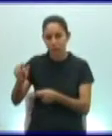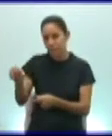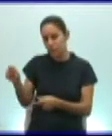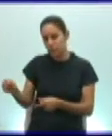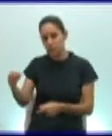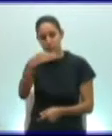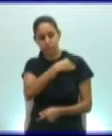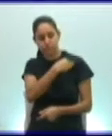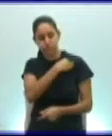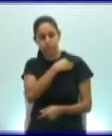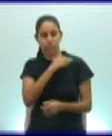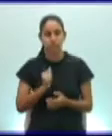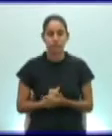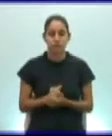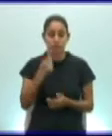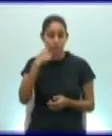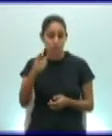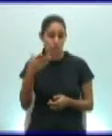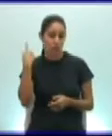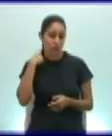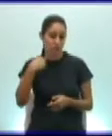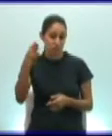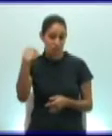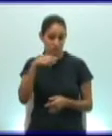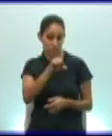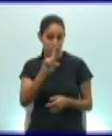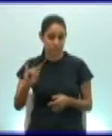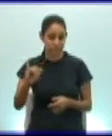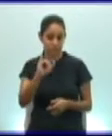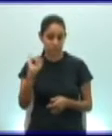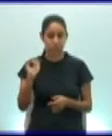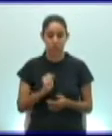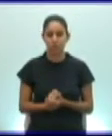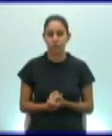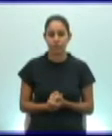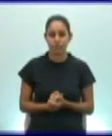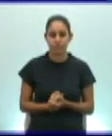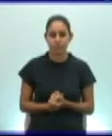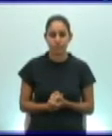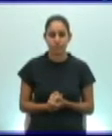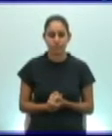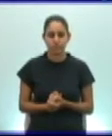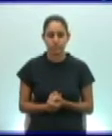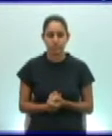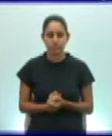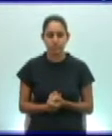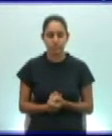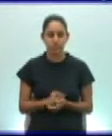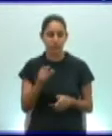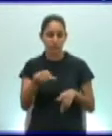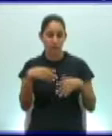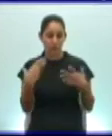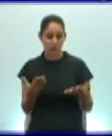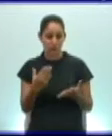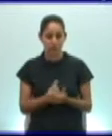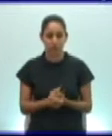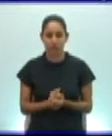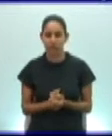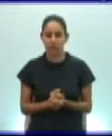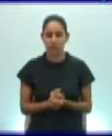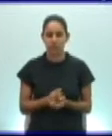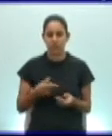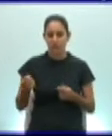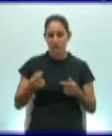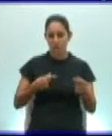estamos viendo todos estos elementos. Y otra de las cosas que ustedes pueden situar en su cuaderno es esta, los sabotajes a la